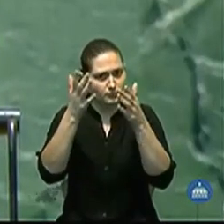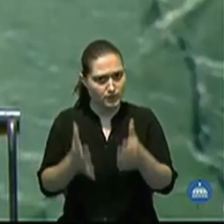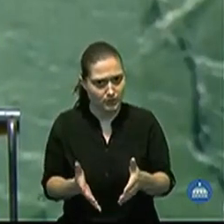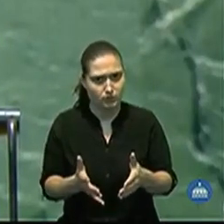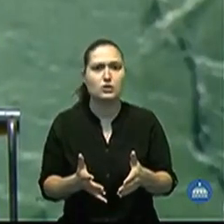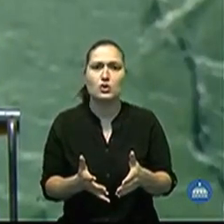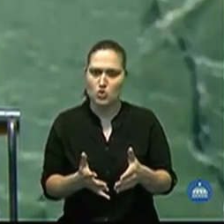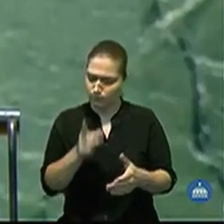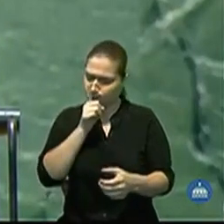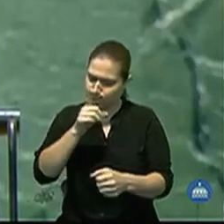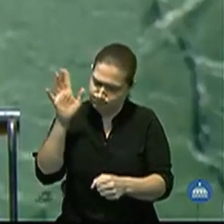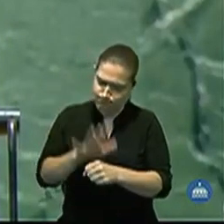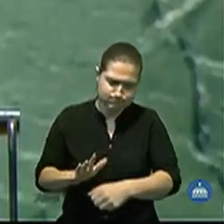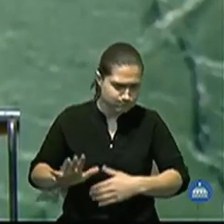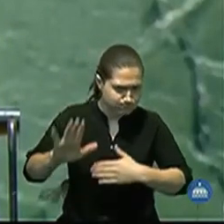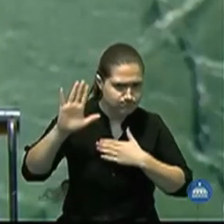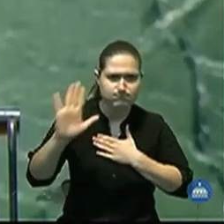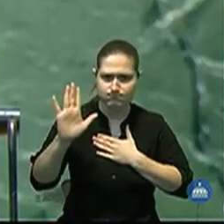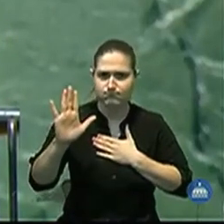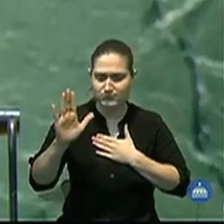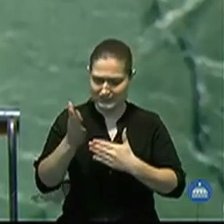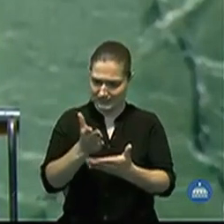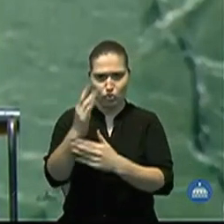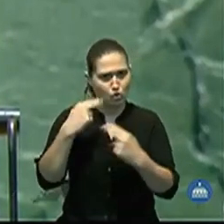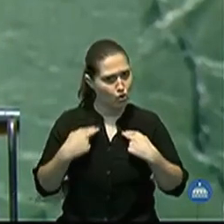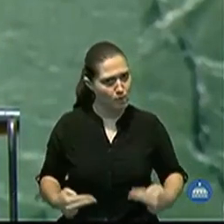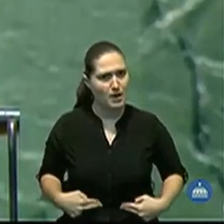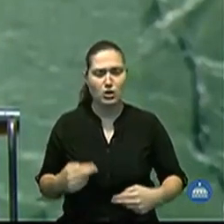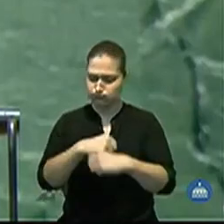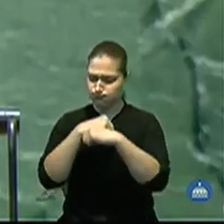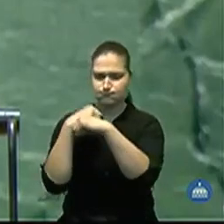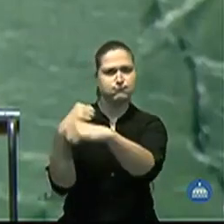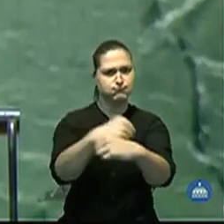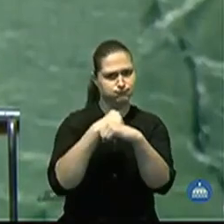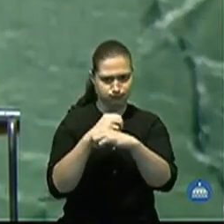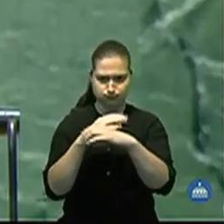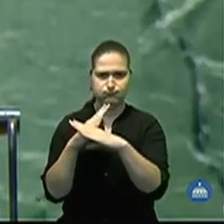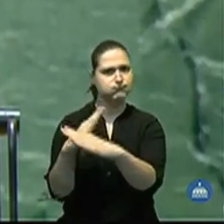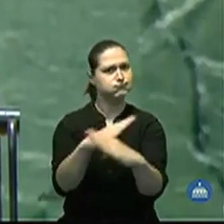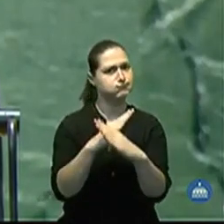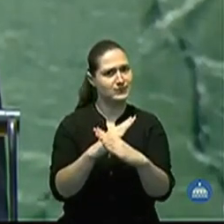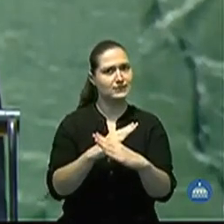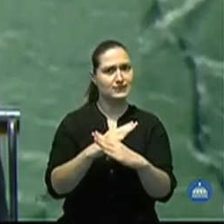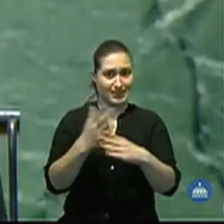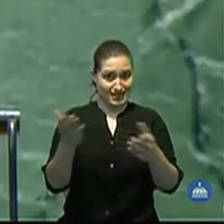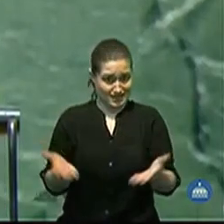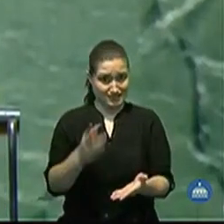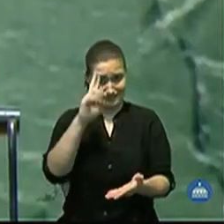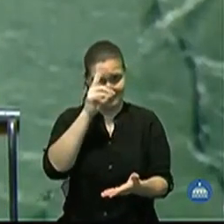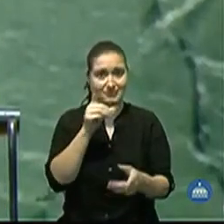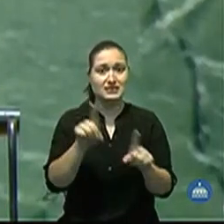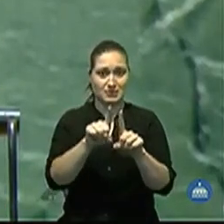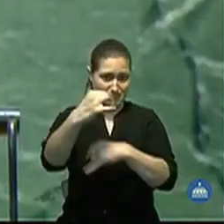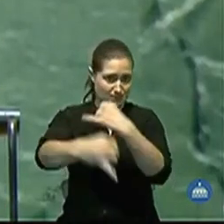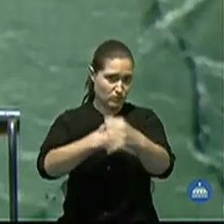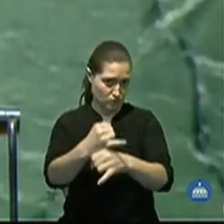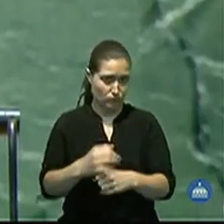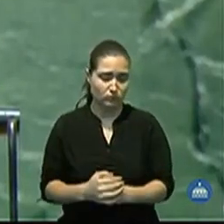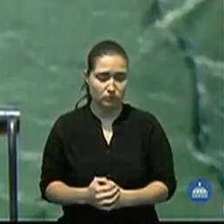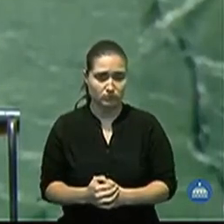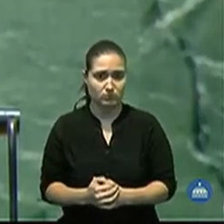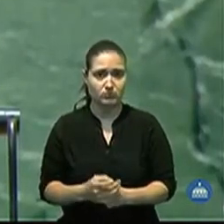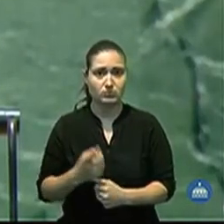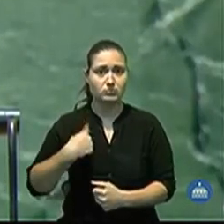profundamente comprometido con la protección de los derechos humanos a nivel nacional e internacional. Este compromiso forma